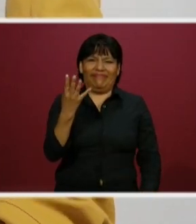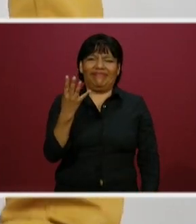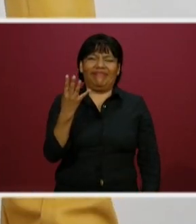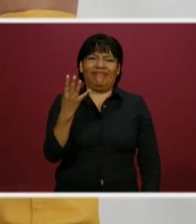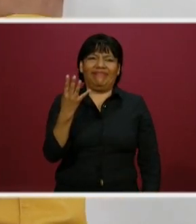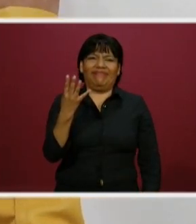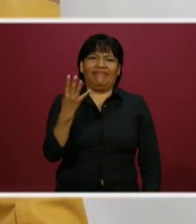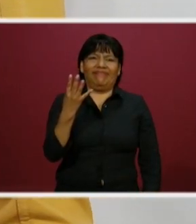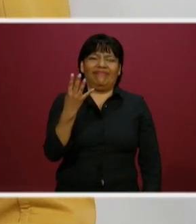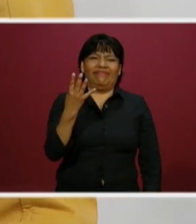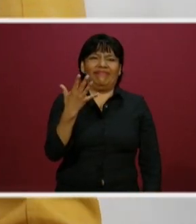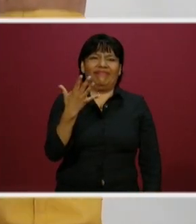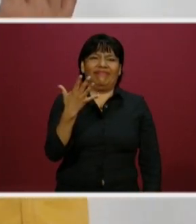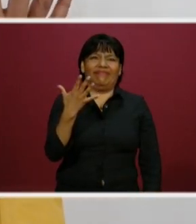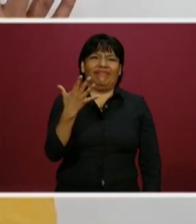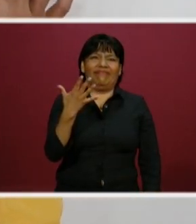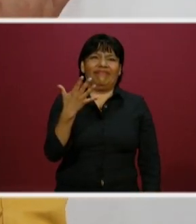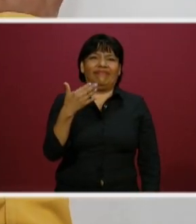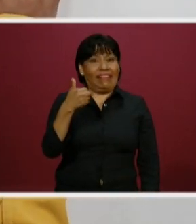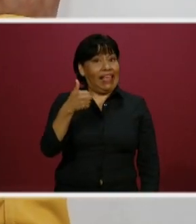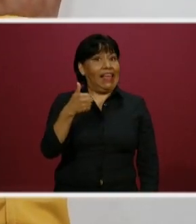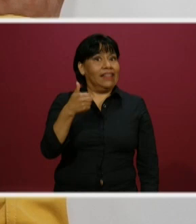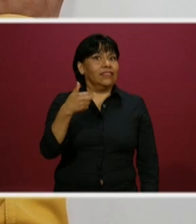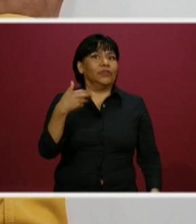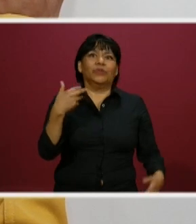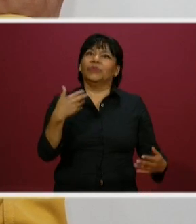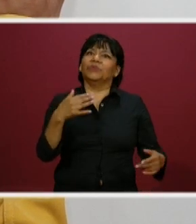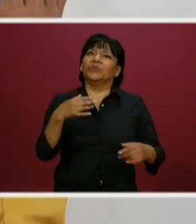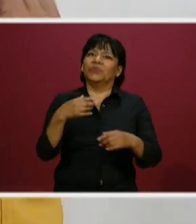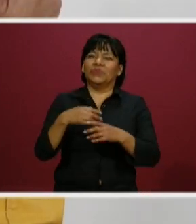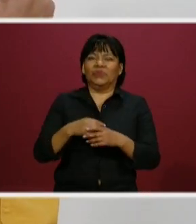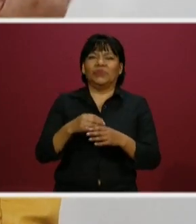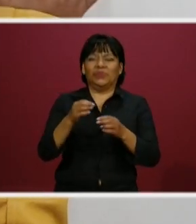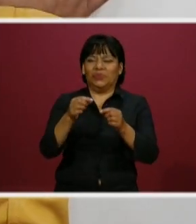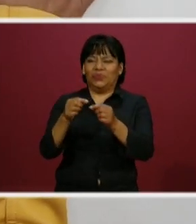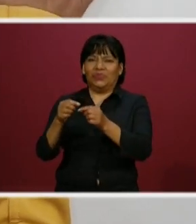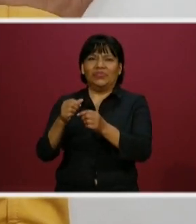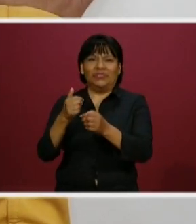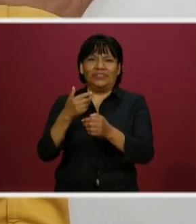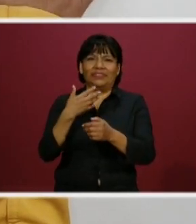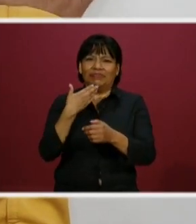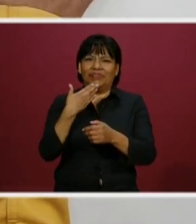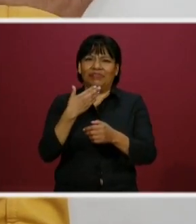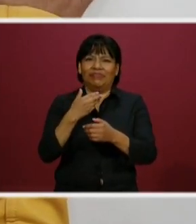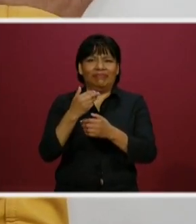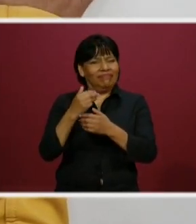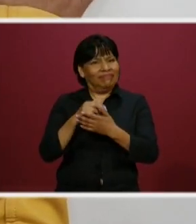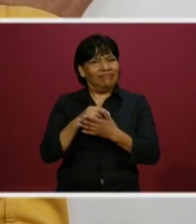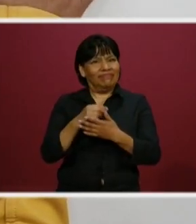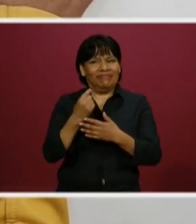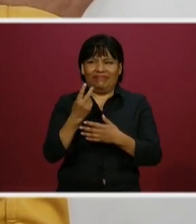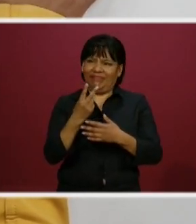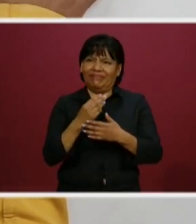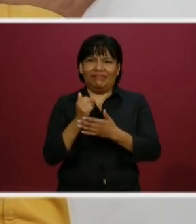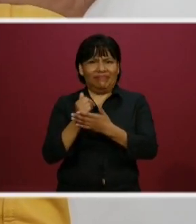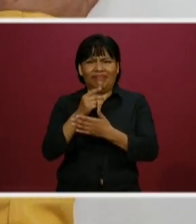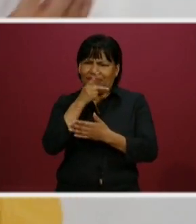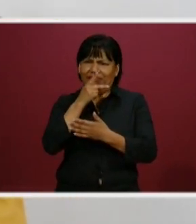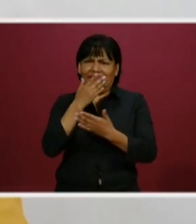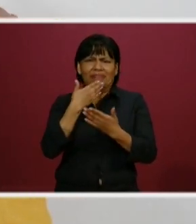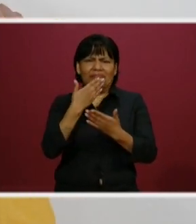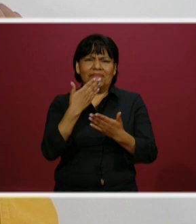4 5 y 6 tapitas muy bien si lo hiciste conmigo y con ayuda de tu papá